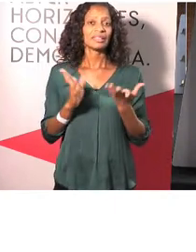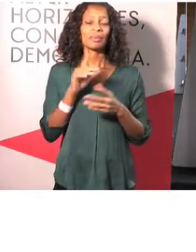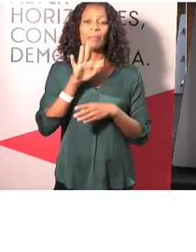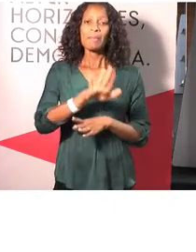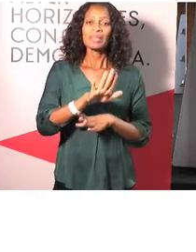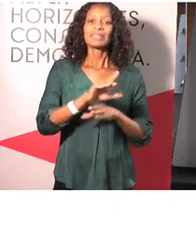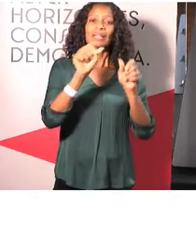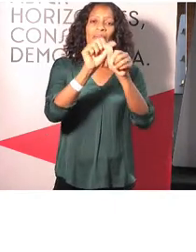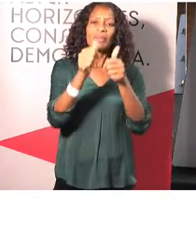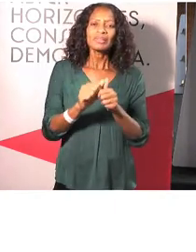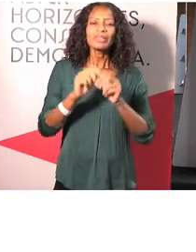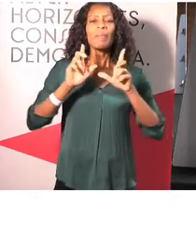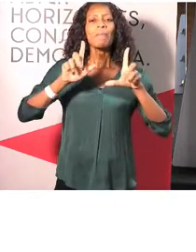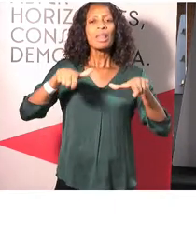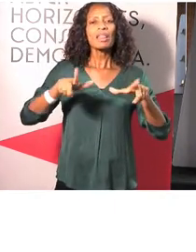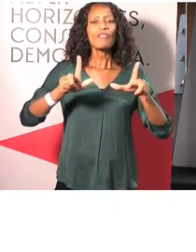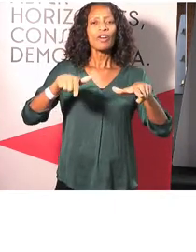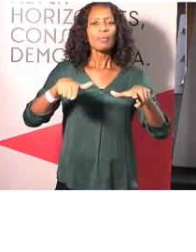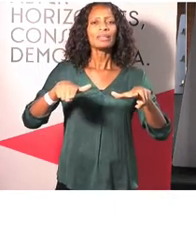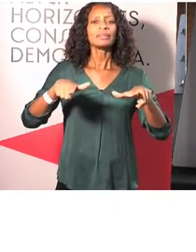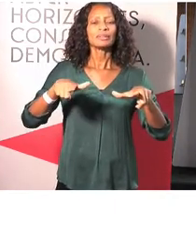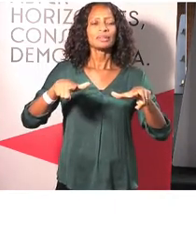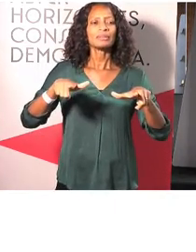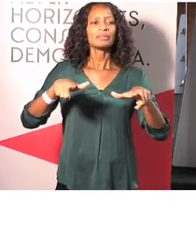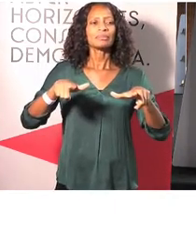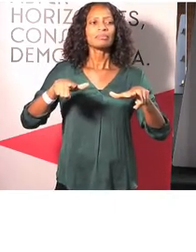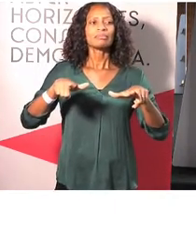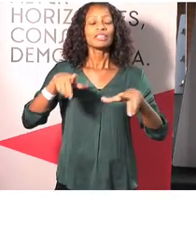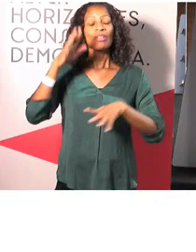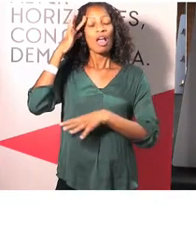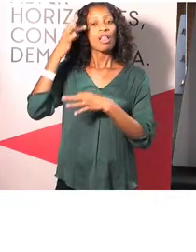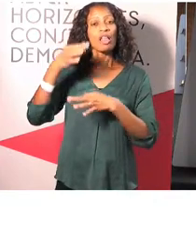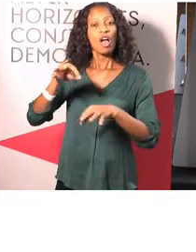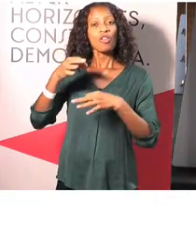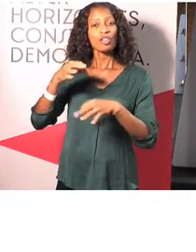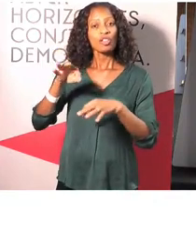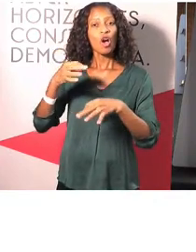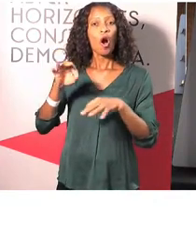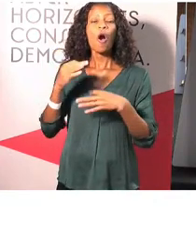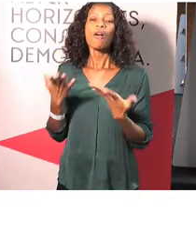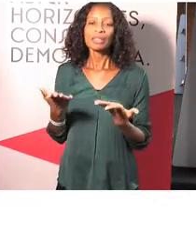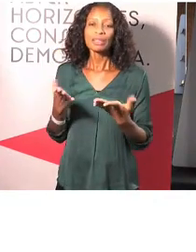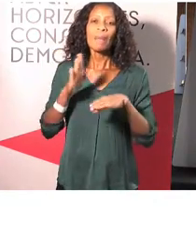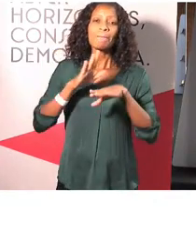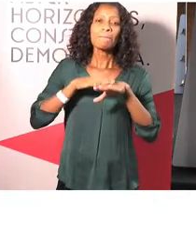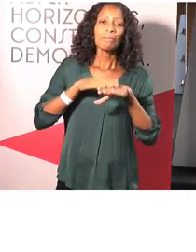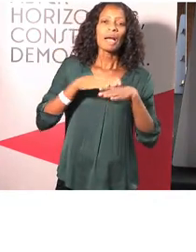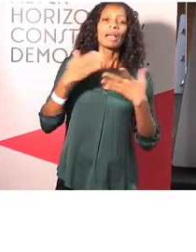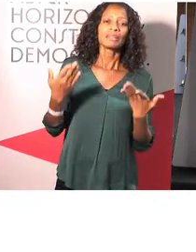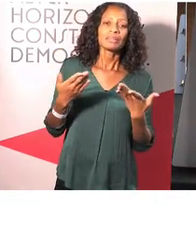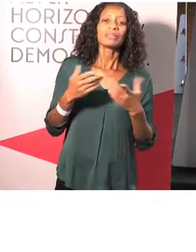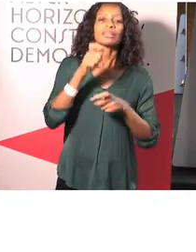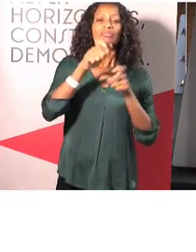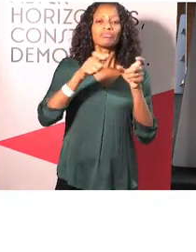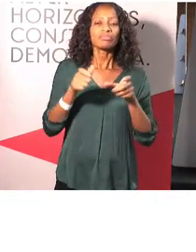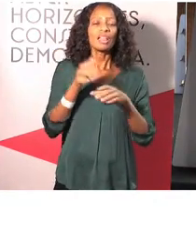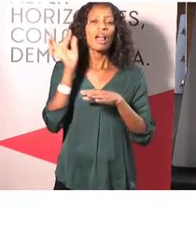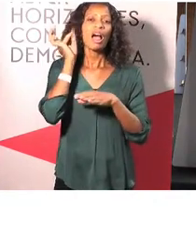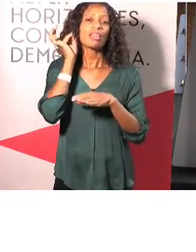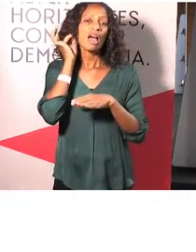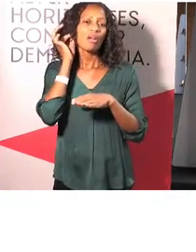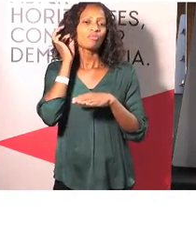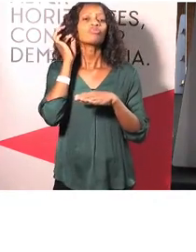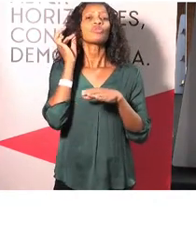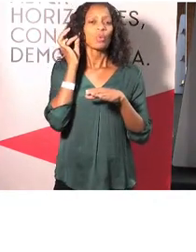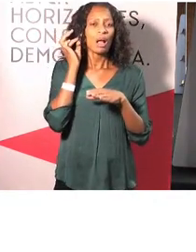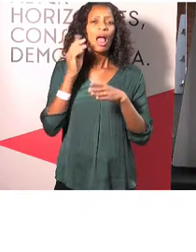de plataformización en lógica de inclusividad de las mujeres, eso es una visión muy, muy reduccionista, sino en lógica